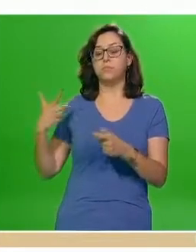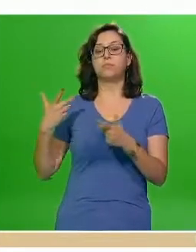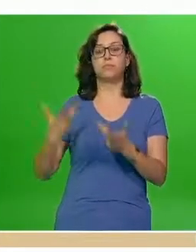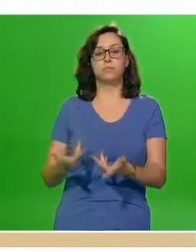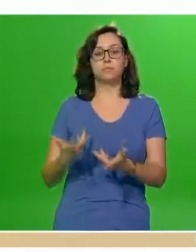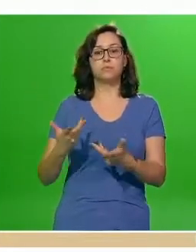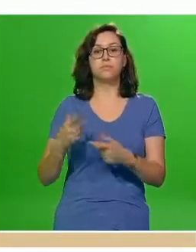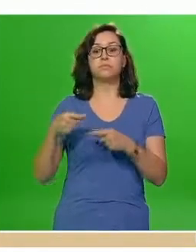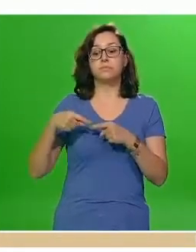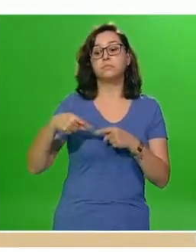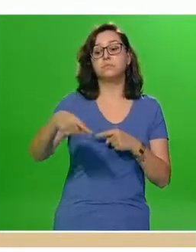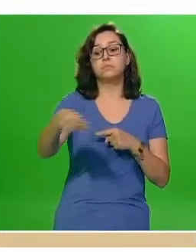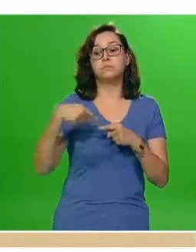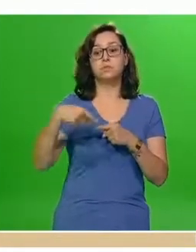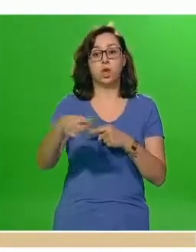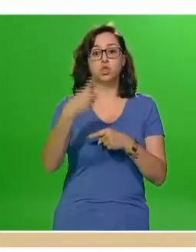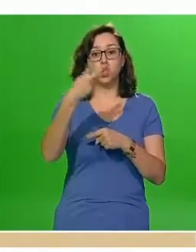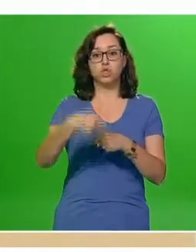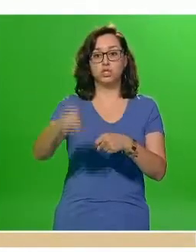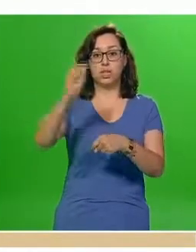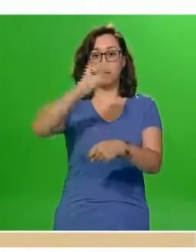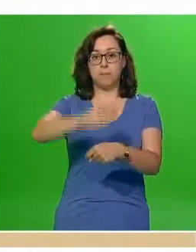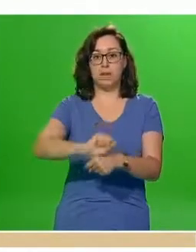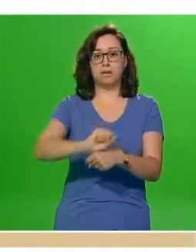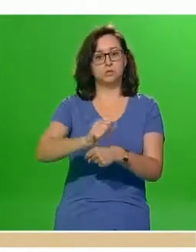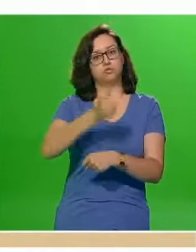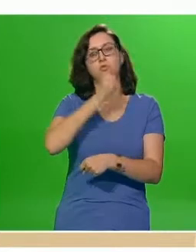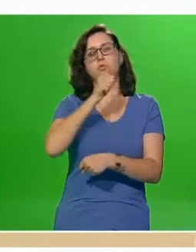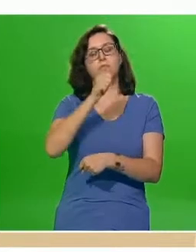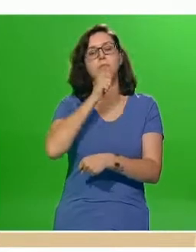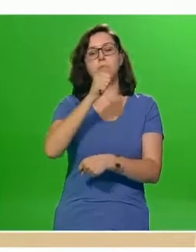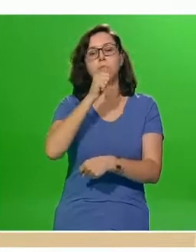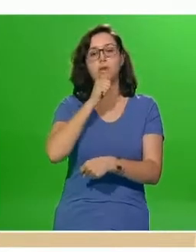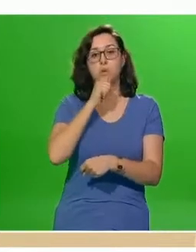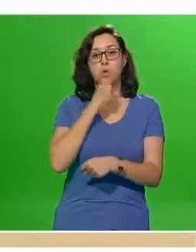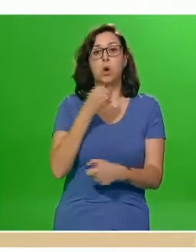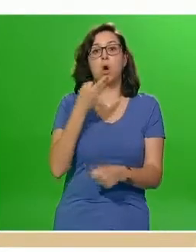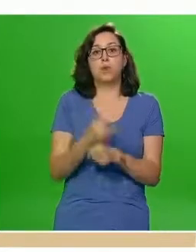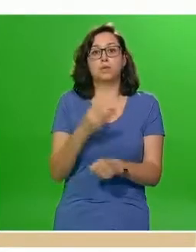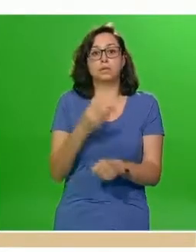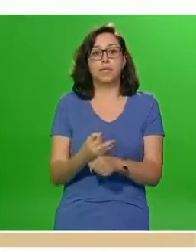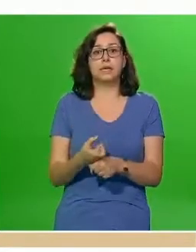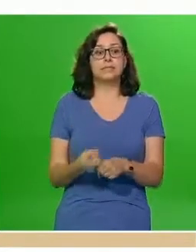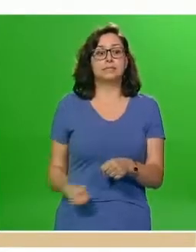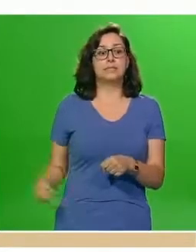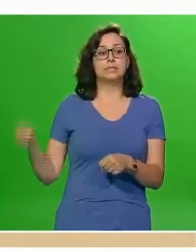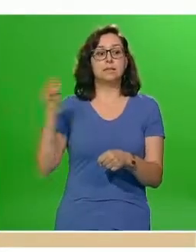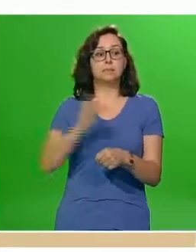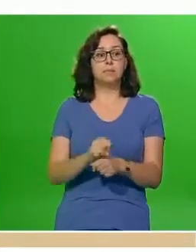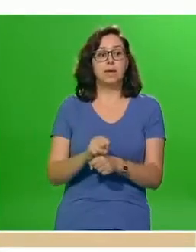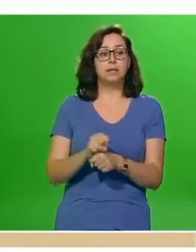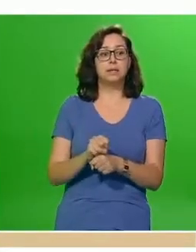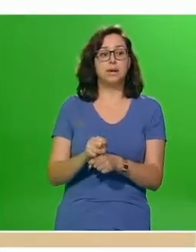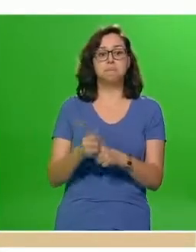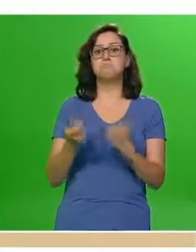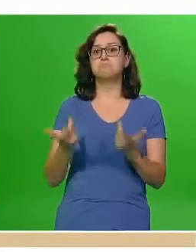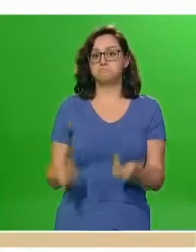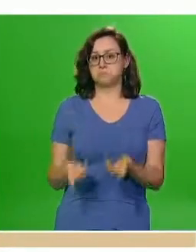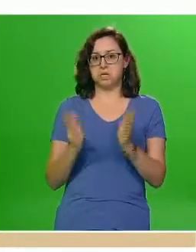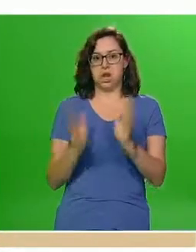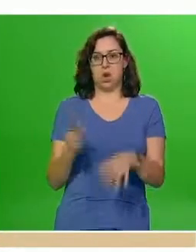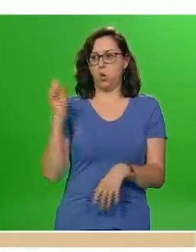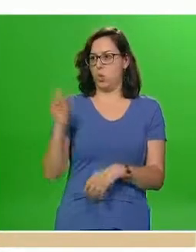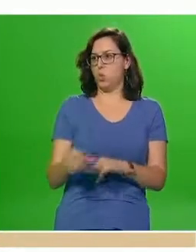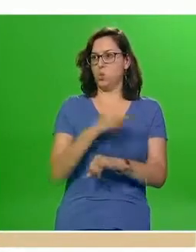se grafica, y estamos graficando en esta ocasión, en el cierre de la semana, todavía un descenso